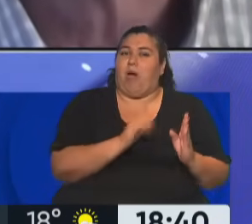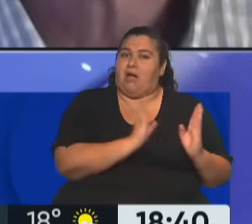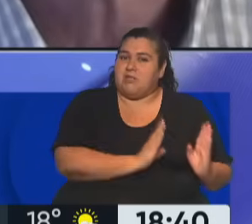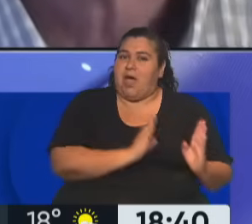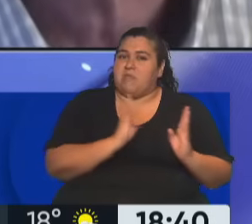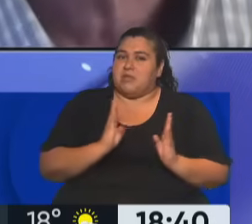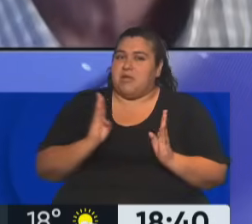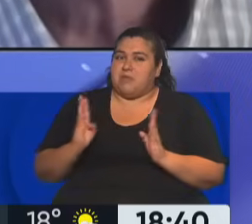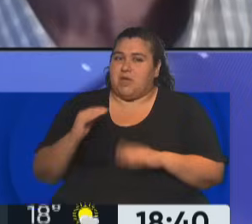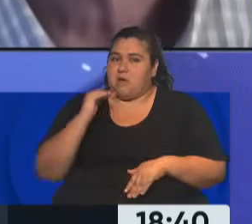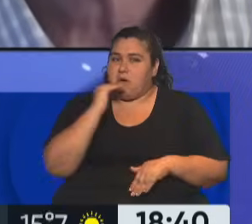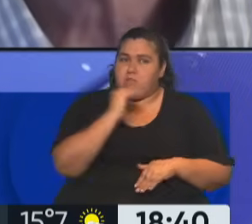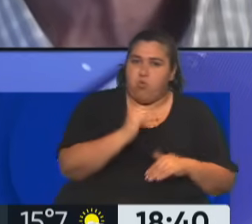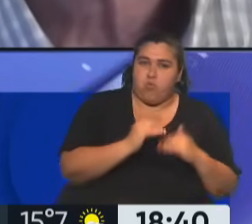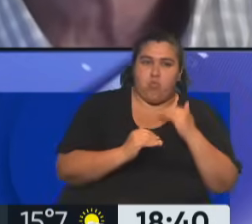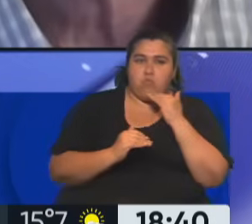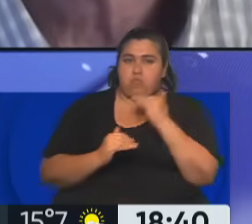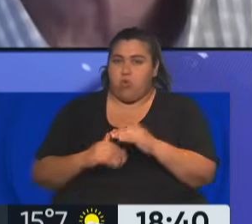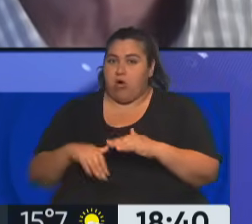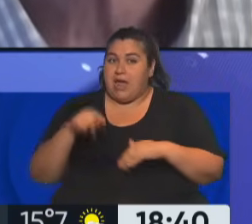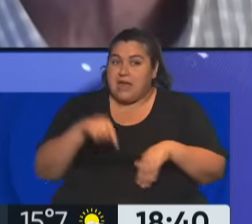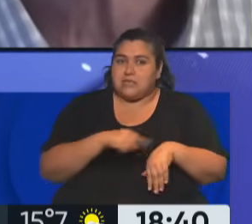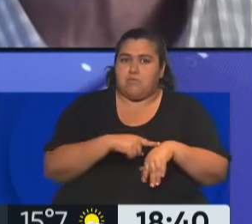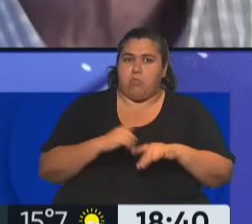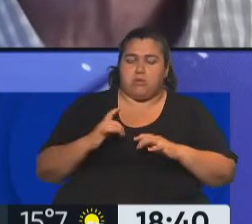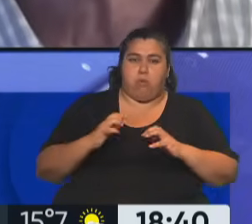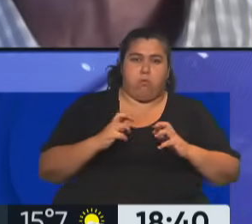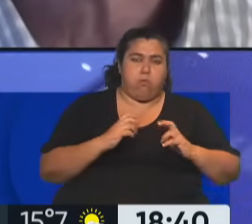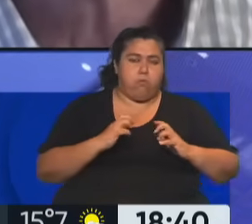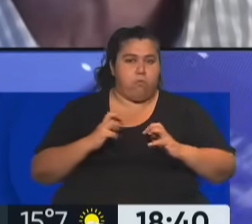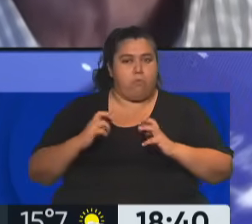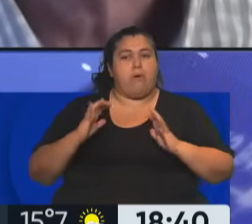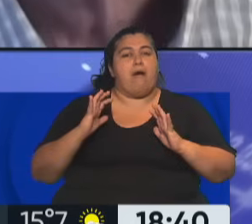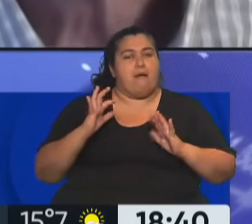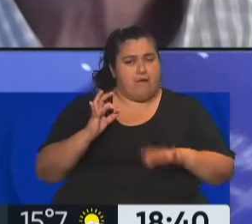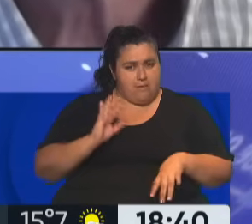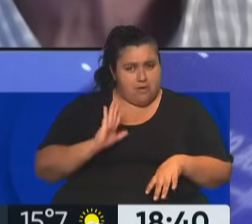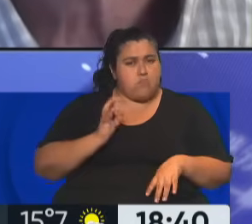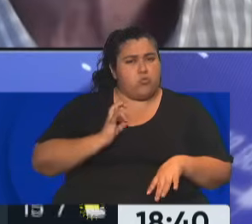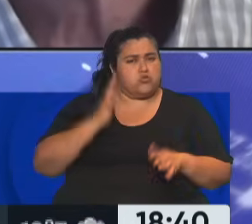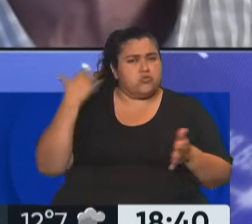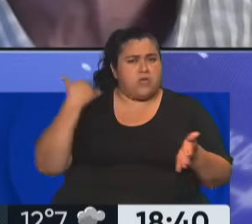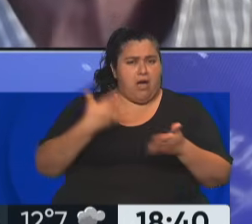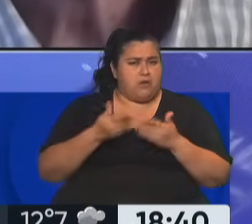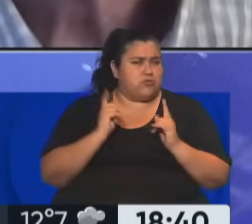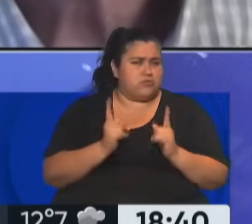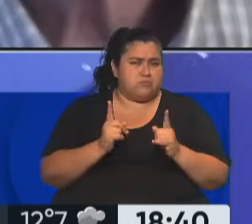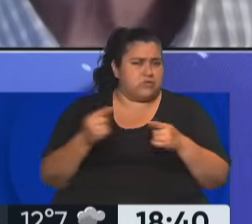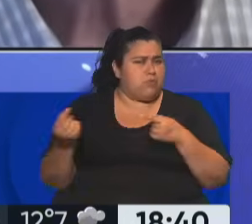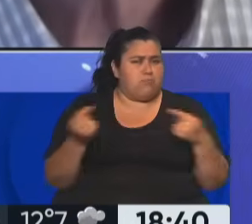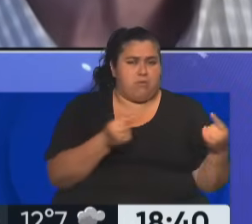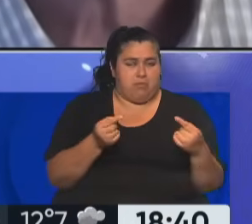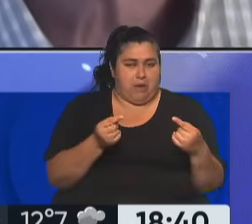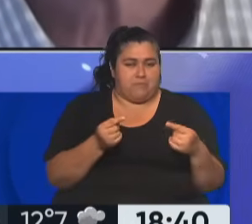más difícil y la más tensa, que ya se viene realizando desde hace varios años. Sí, La sí.